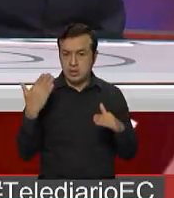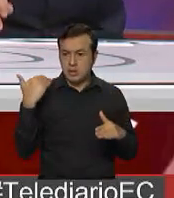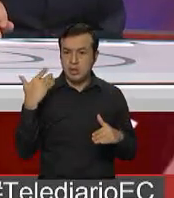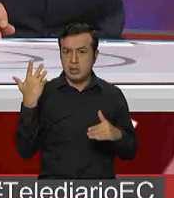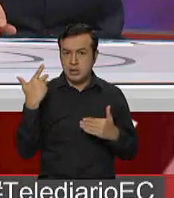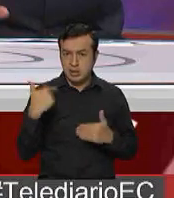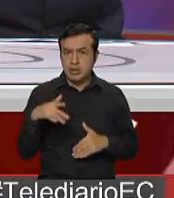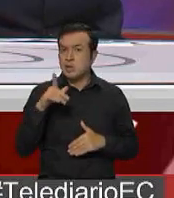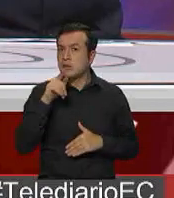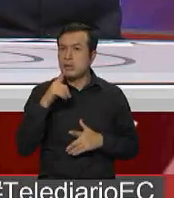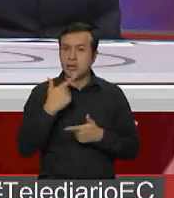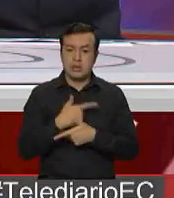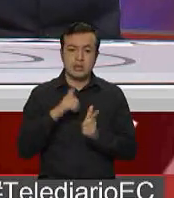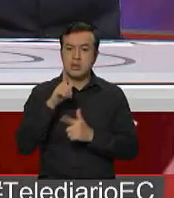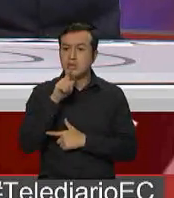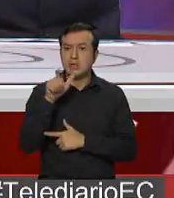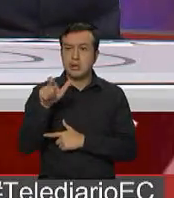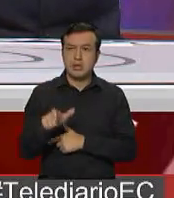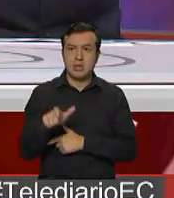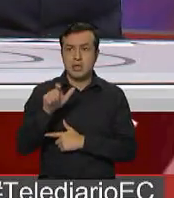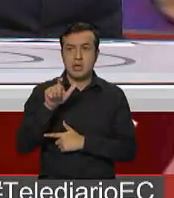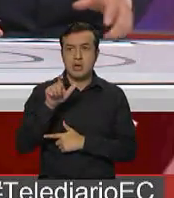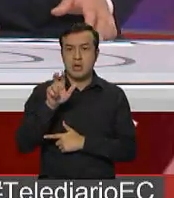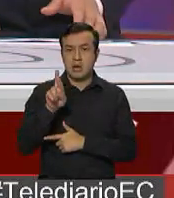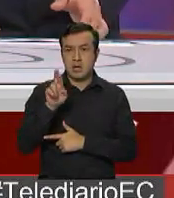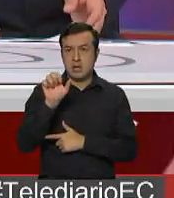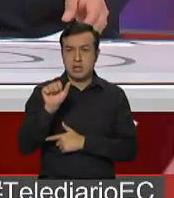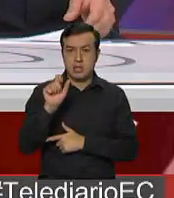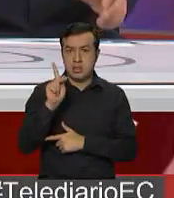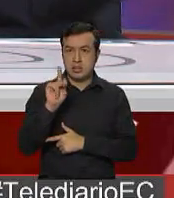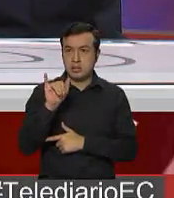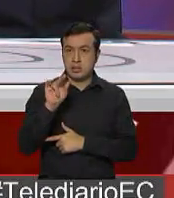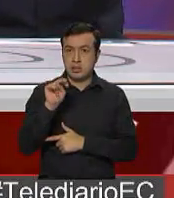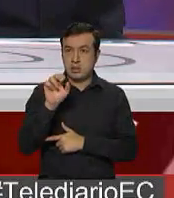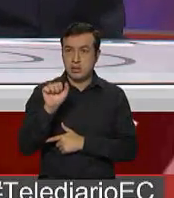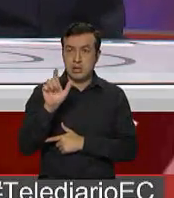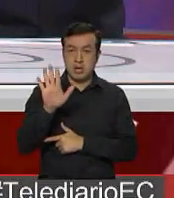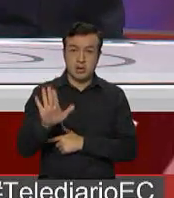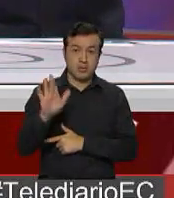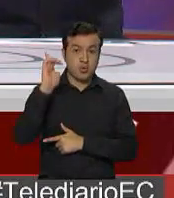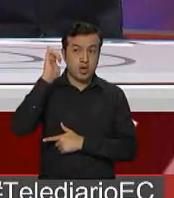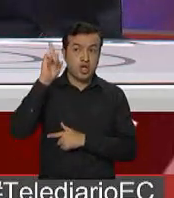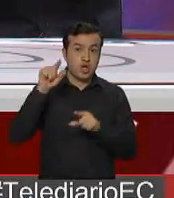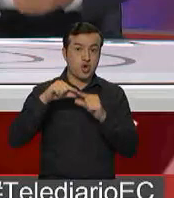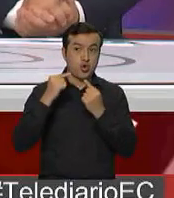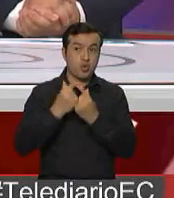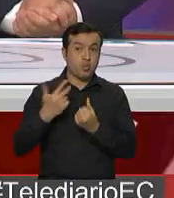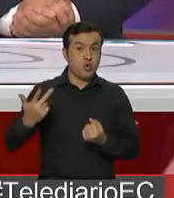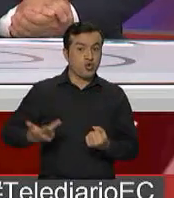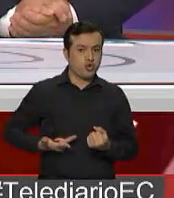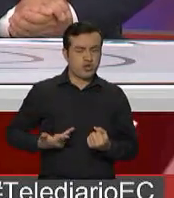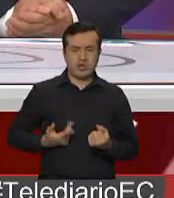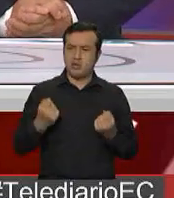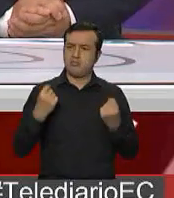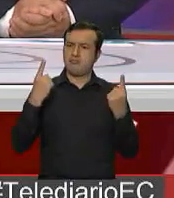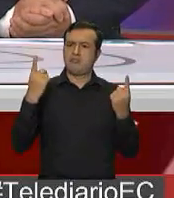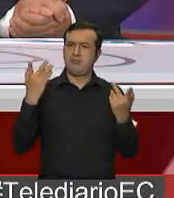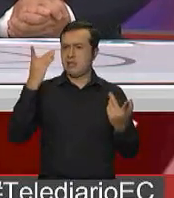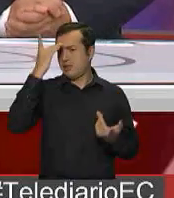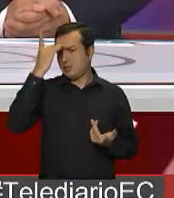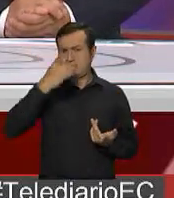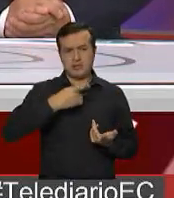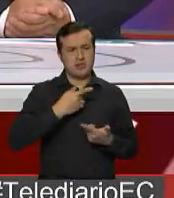últimas horas con la prelibertad de alias Rasquiña, líder de los choneros. ¿Cómo se puede interpretar ese tipo de